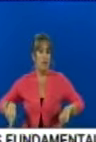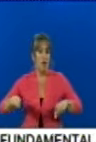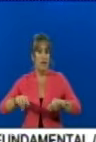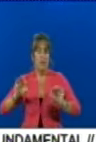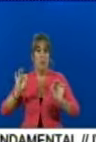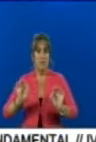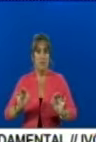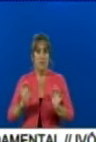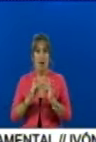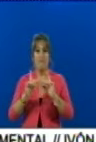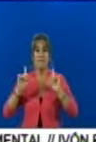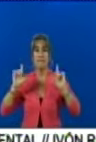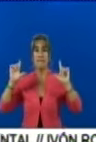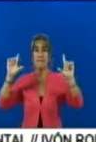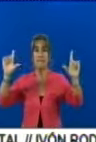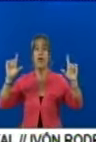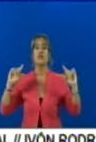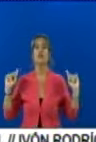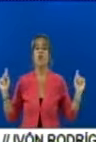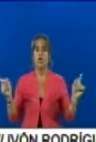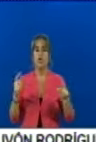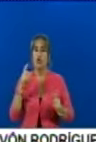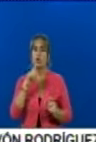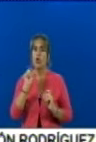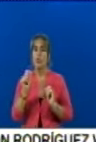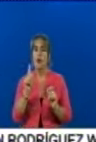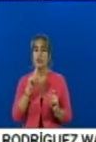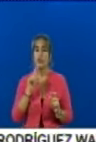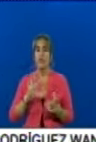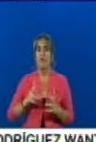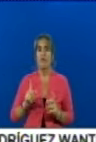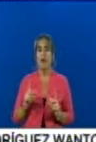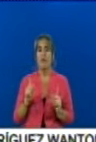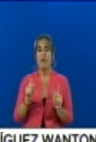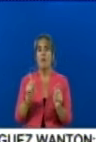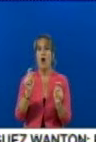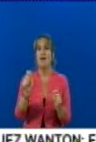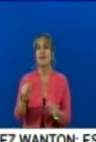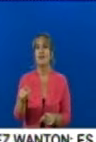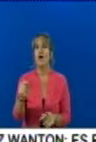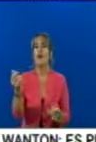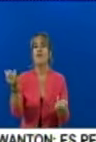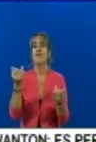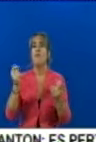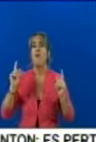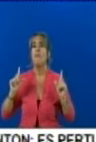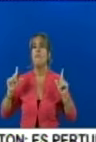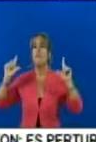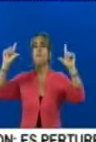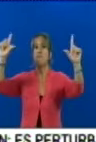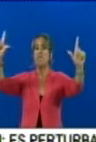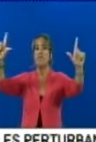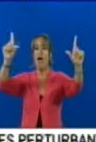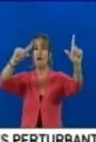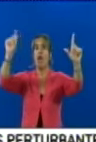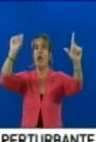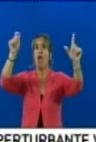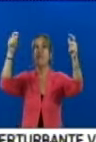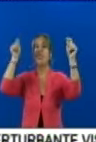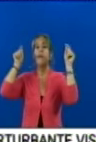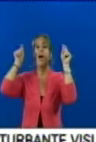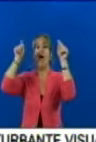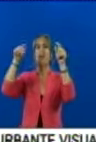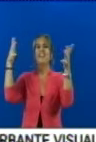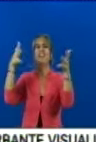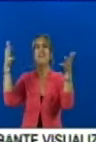comercio, también nosotros como consumidores de esta red debemos exigir porque en la pizarra informativa esté la